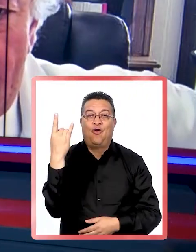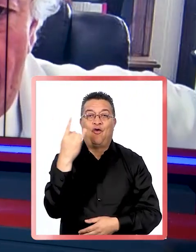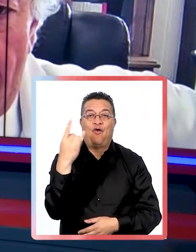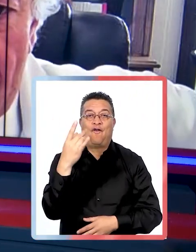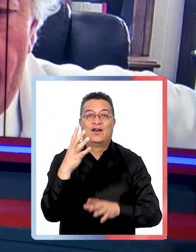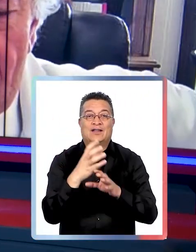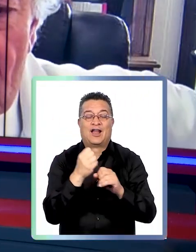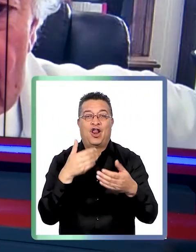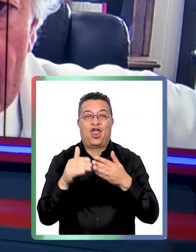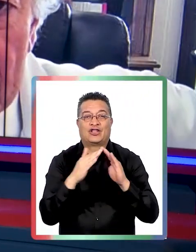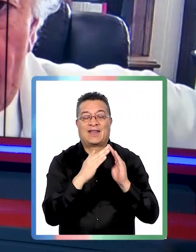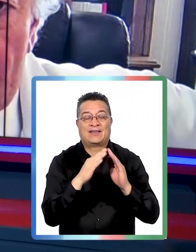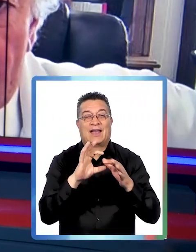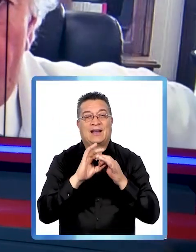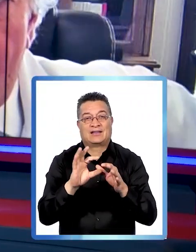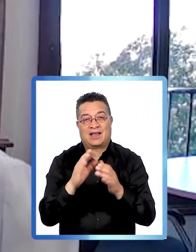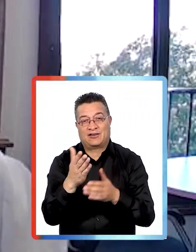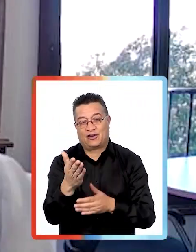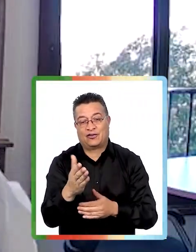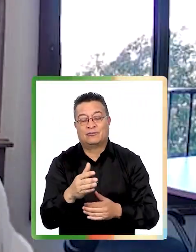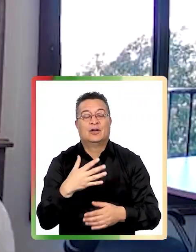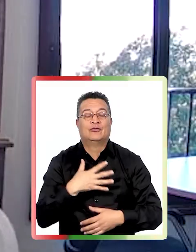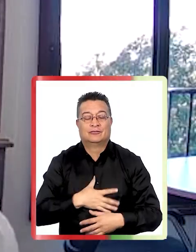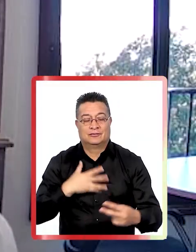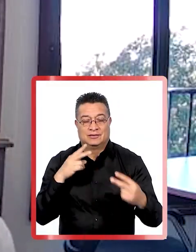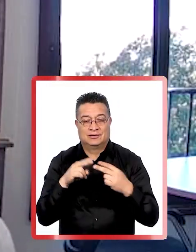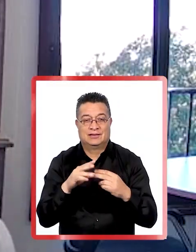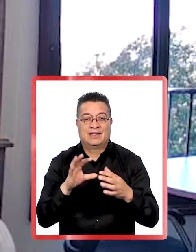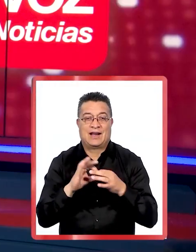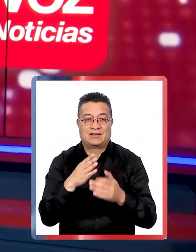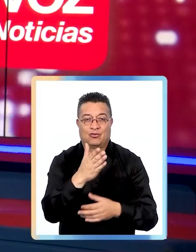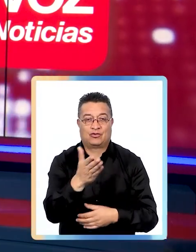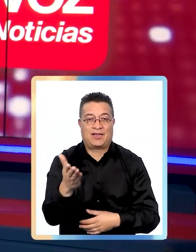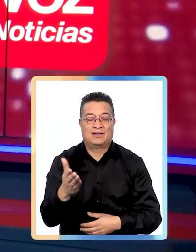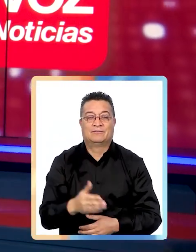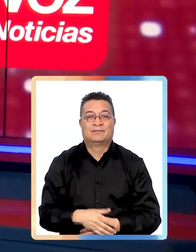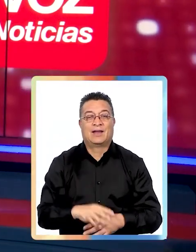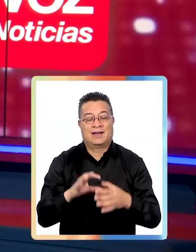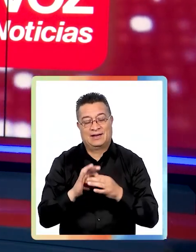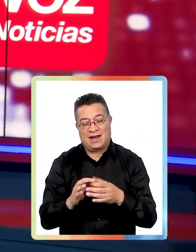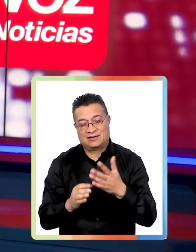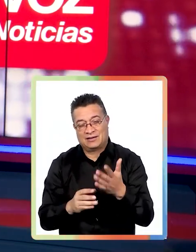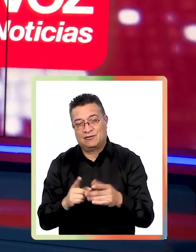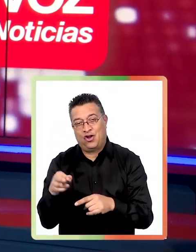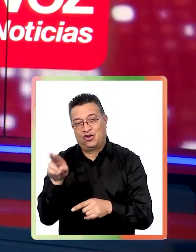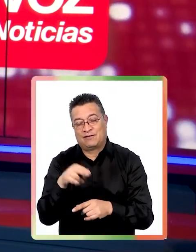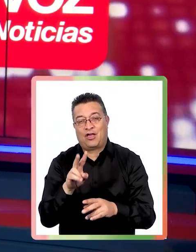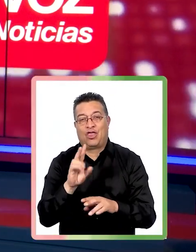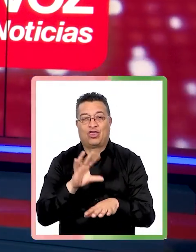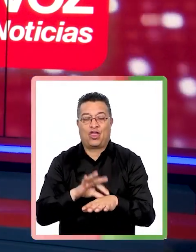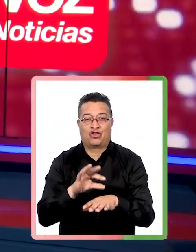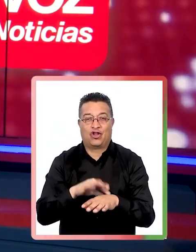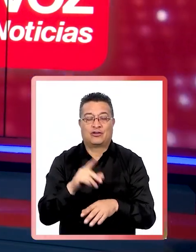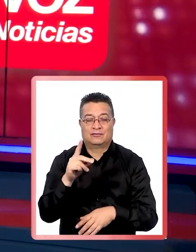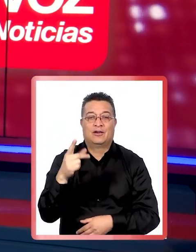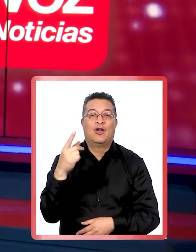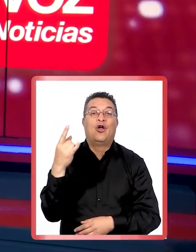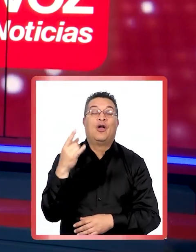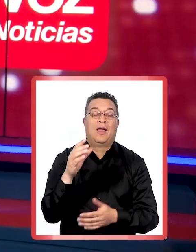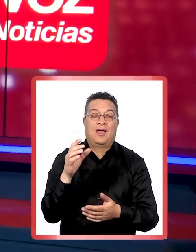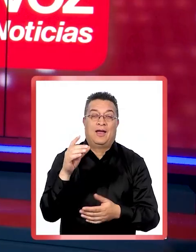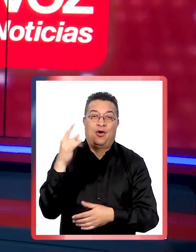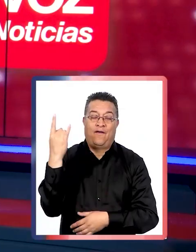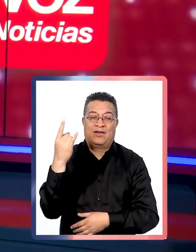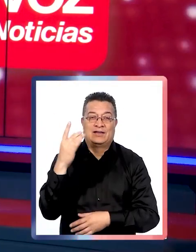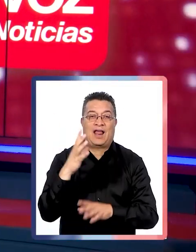de la Universidad de los Andes. Gracias, doctor. Encantado, gracias a ustedes. Agradecemos nuevamente al doctor Enrique Oyarzún, decano de